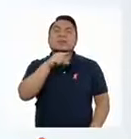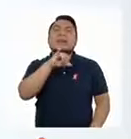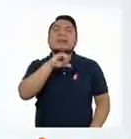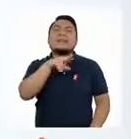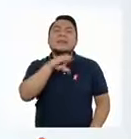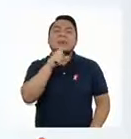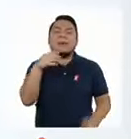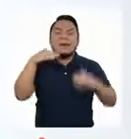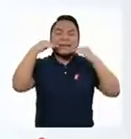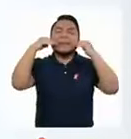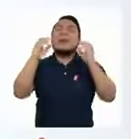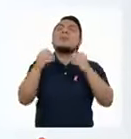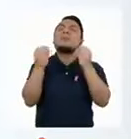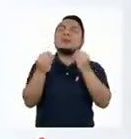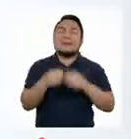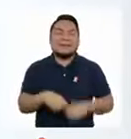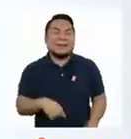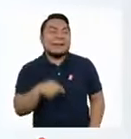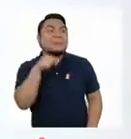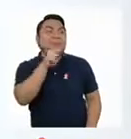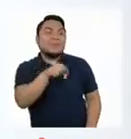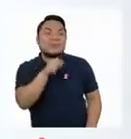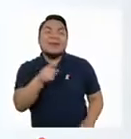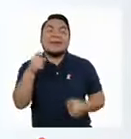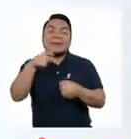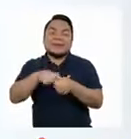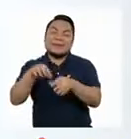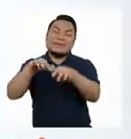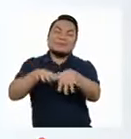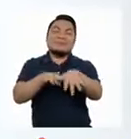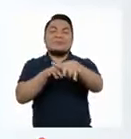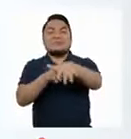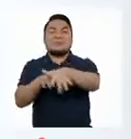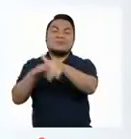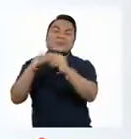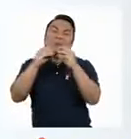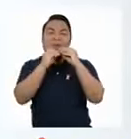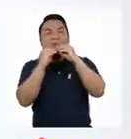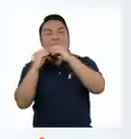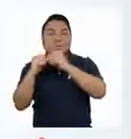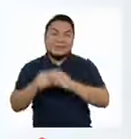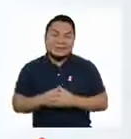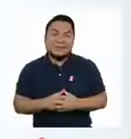estaba contento? Porque iba a desfilar en la comparsa de los Sicuris.